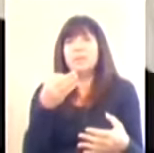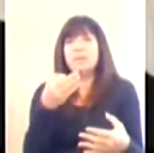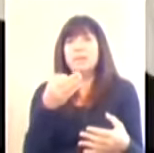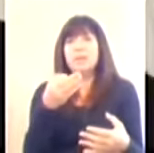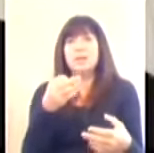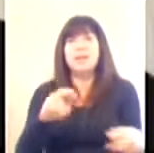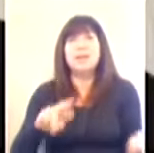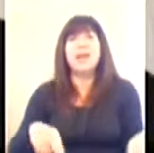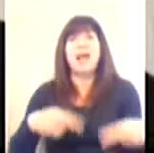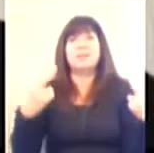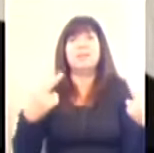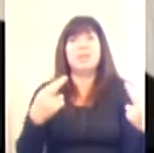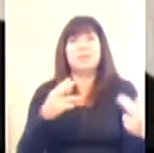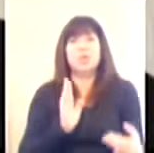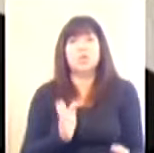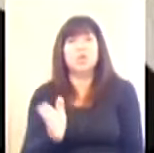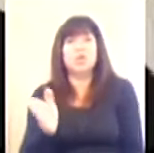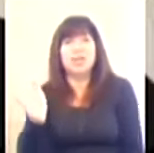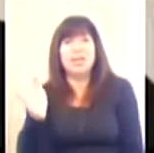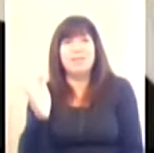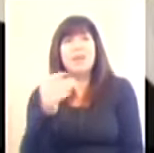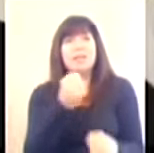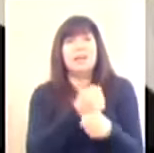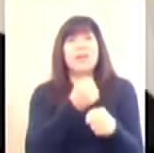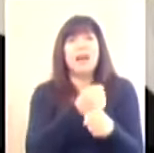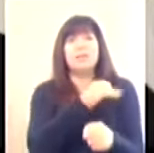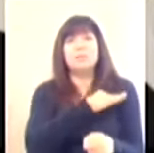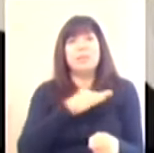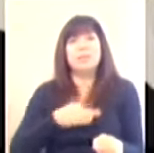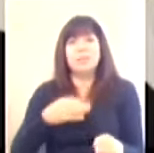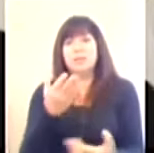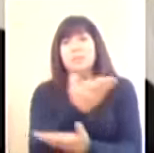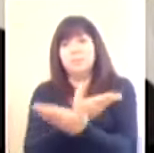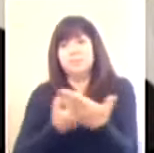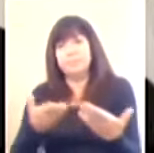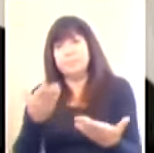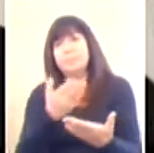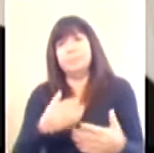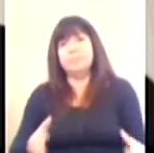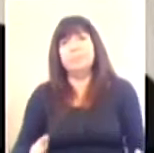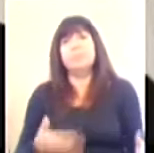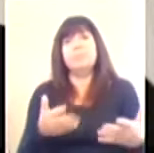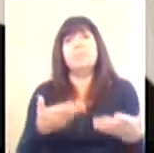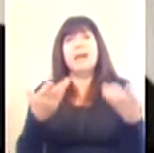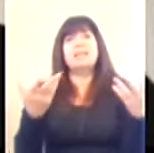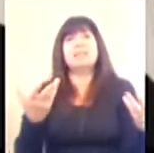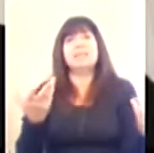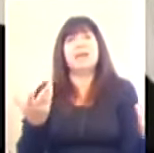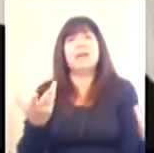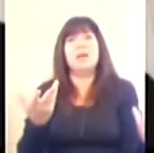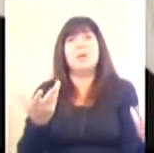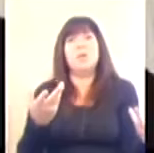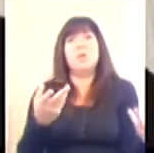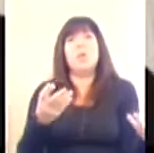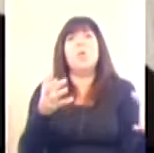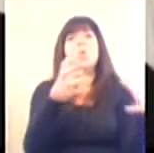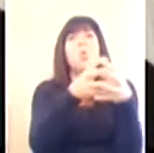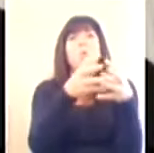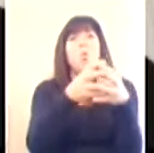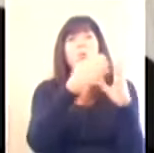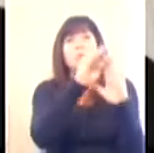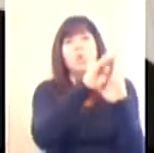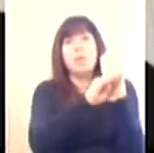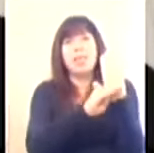reactivación sostenible. Estamos trabajando con varios ministerios del gobierno para poner en marcha, identificar y poner en marcha un conjunto de medidas que nos